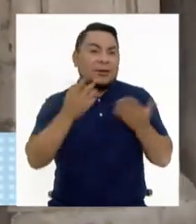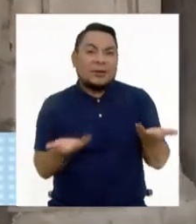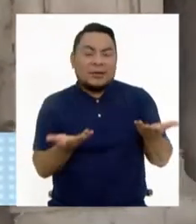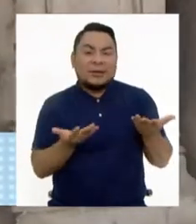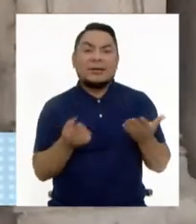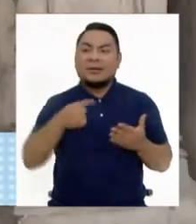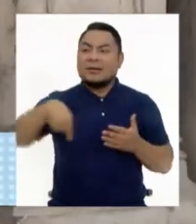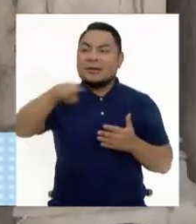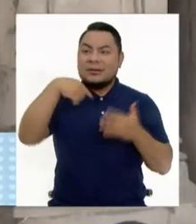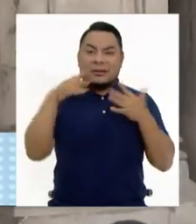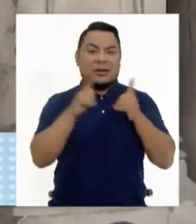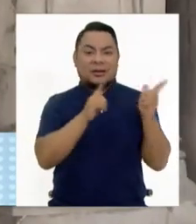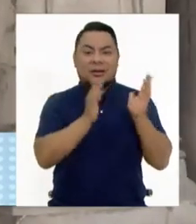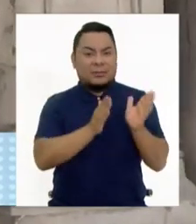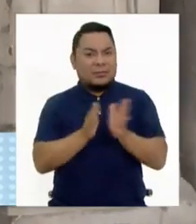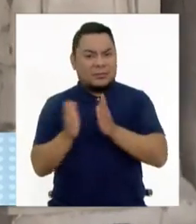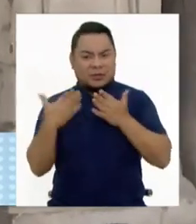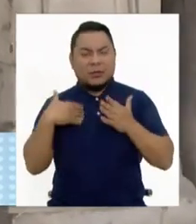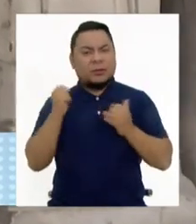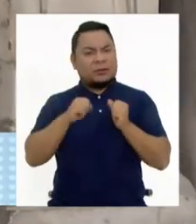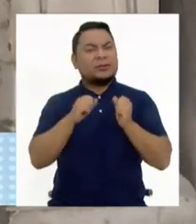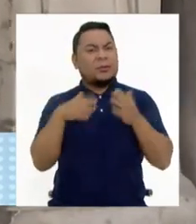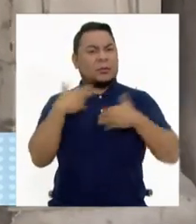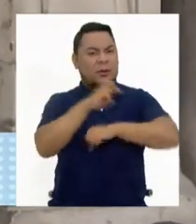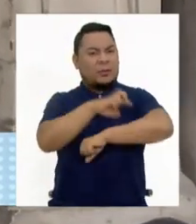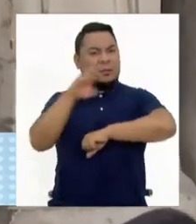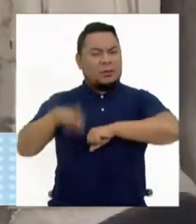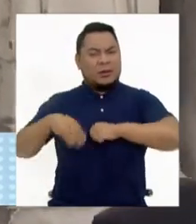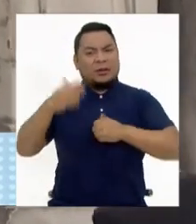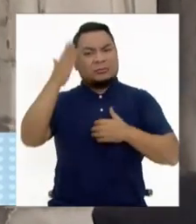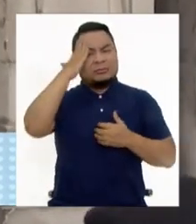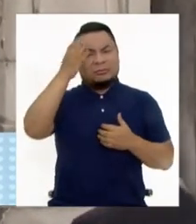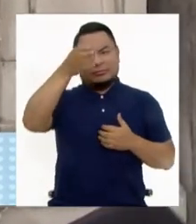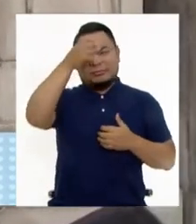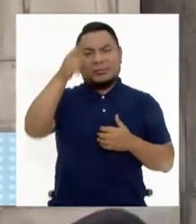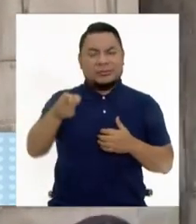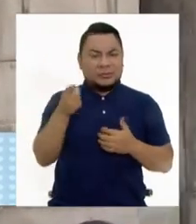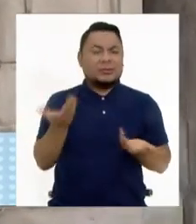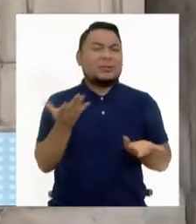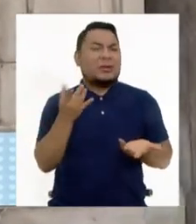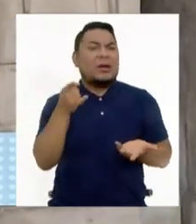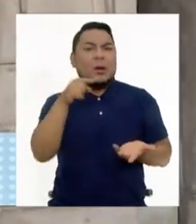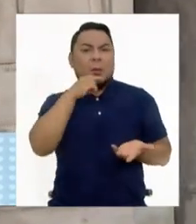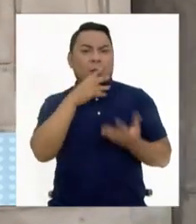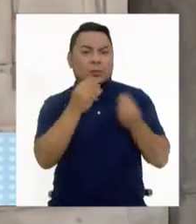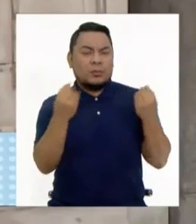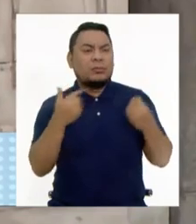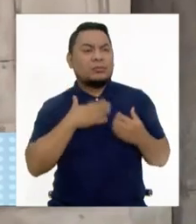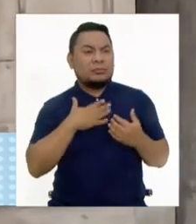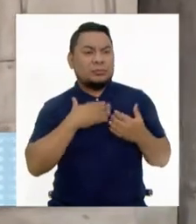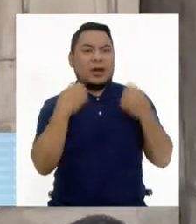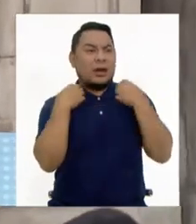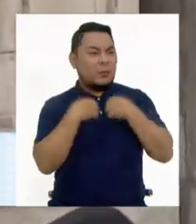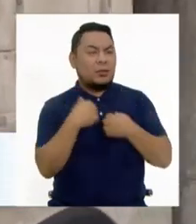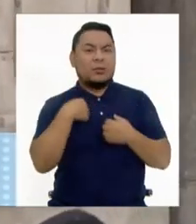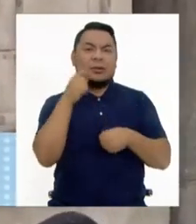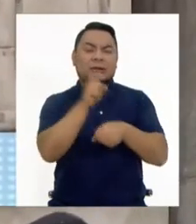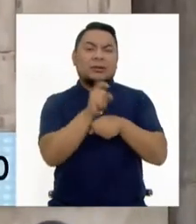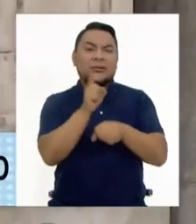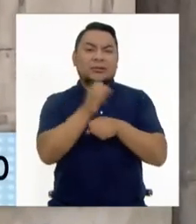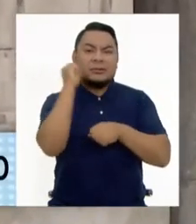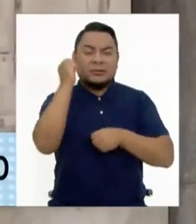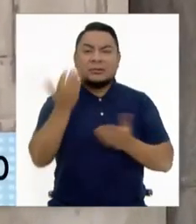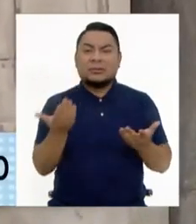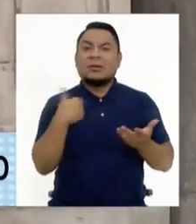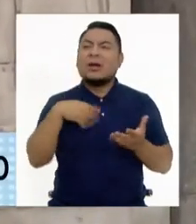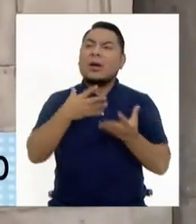y estamos preparadas. Yo enseño en la universidad, enseño derecho, y la mayoría de abogadas son